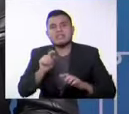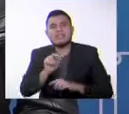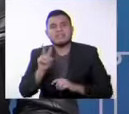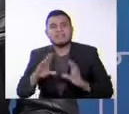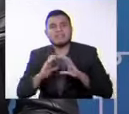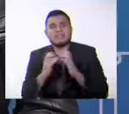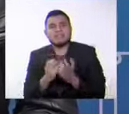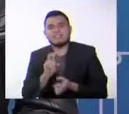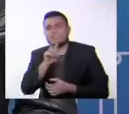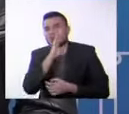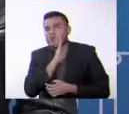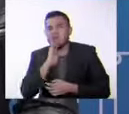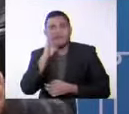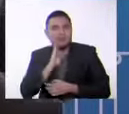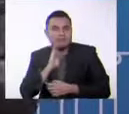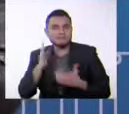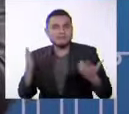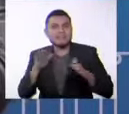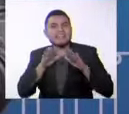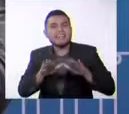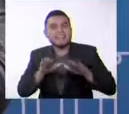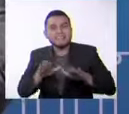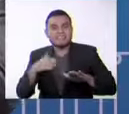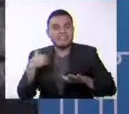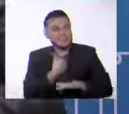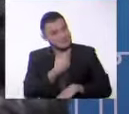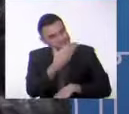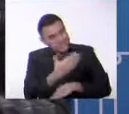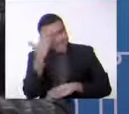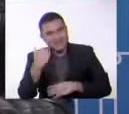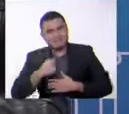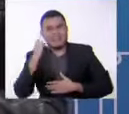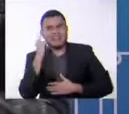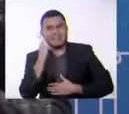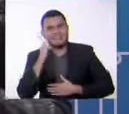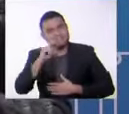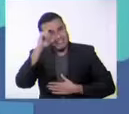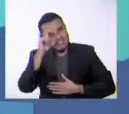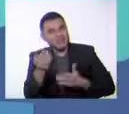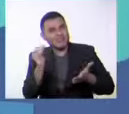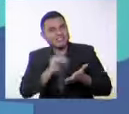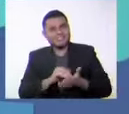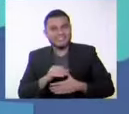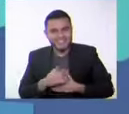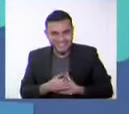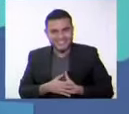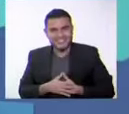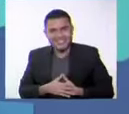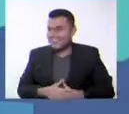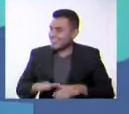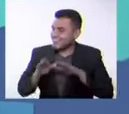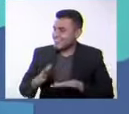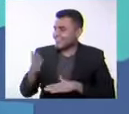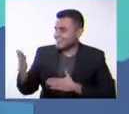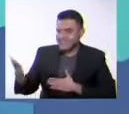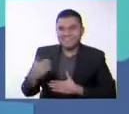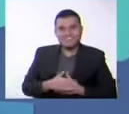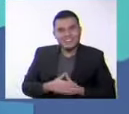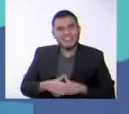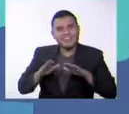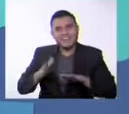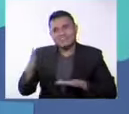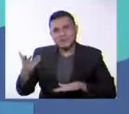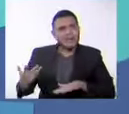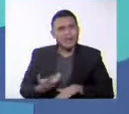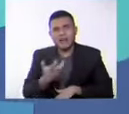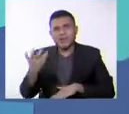segundo año de bachillerato, agradeciendo a nuestra maestra Candy por habernos acompañado nuevamente. Muchas gracias, Eduard. Gracias también a todos